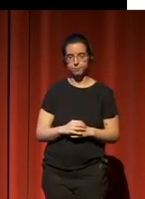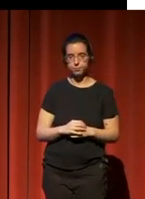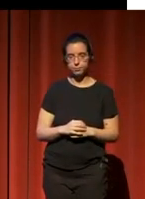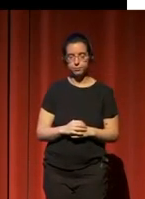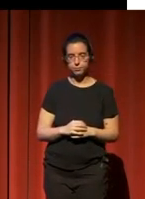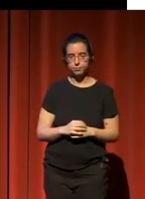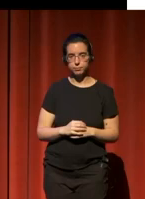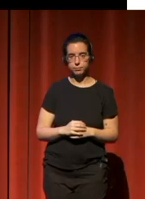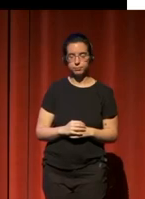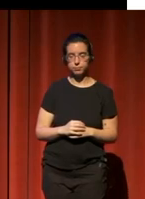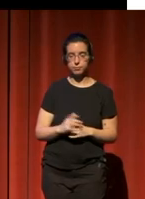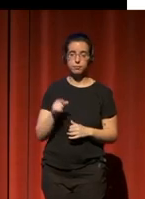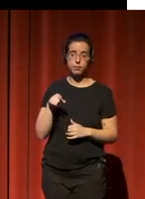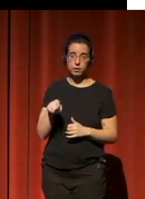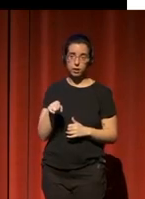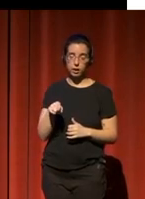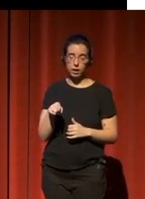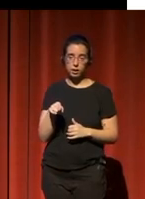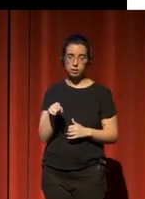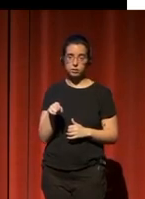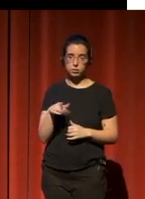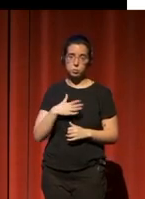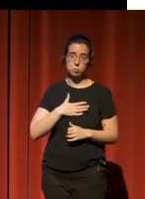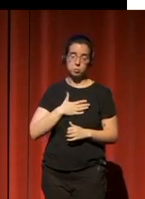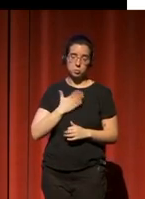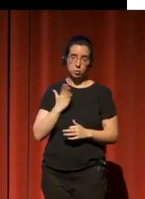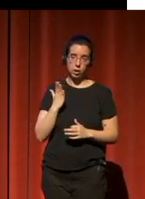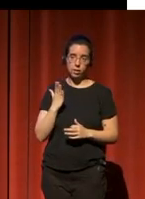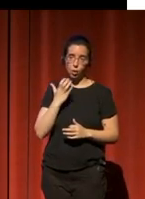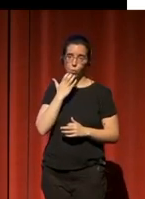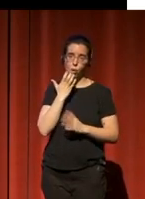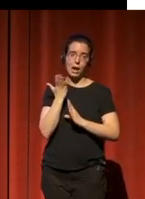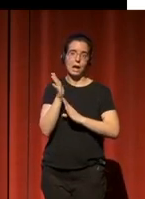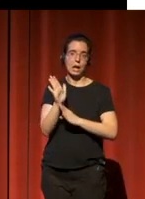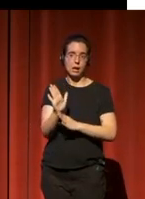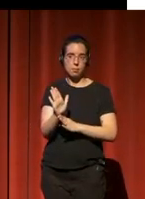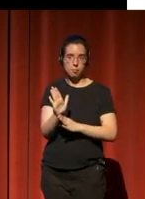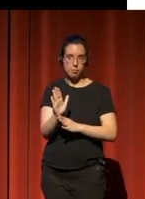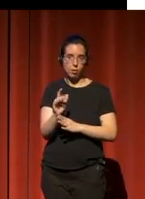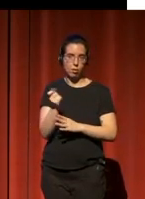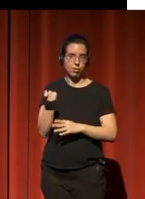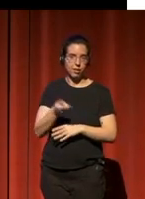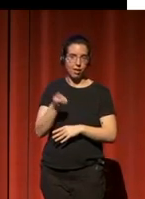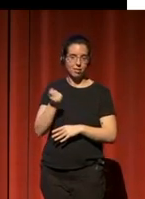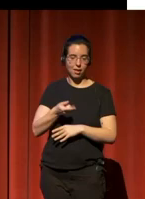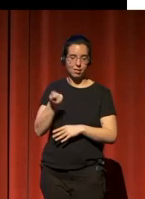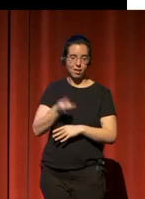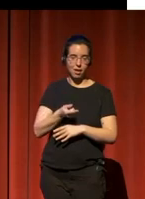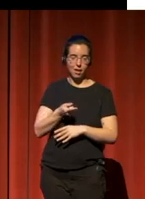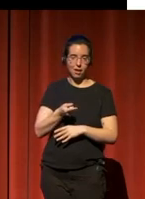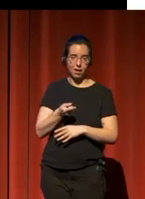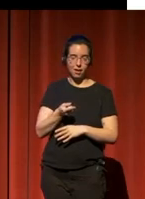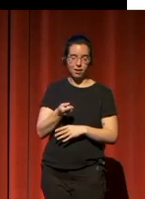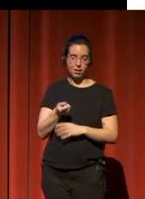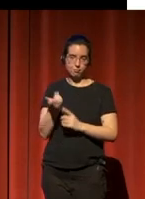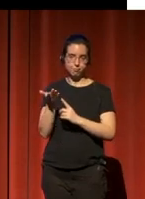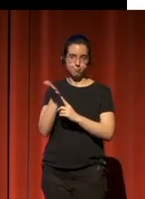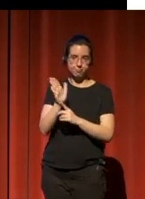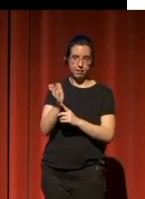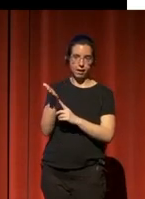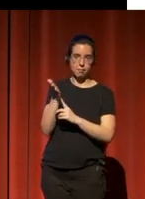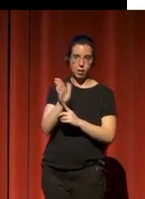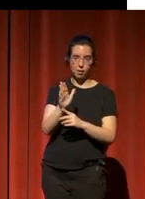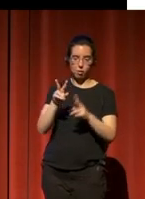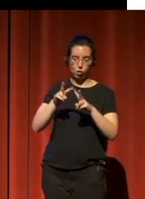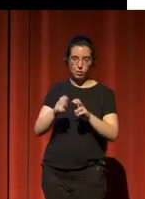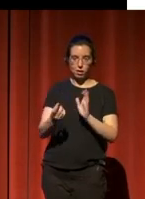e aquí quizá uno de los eh ejemplos que más se han citado y más aparecen en la en la en la